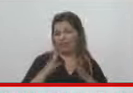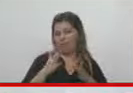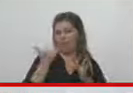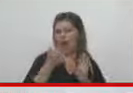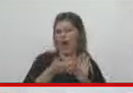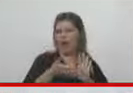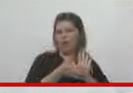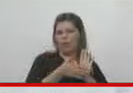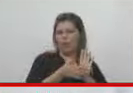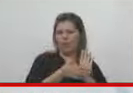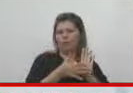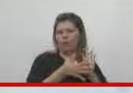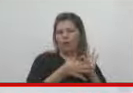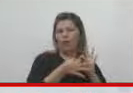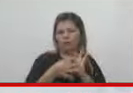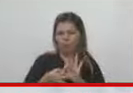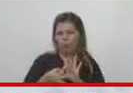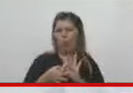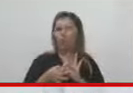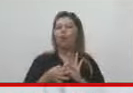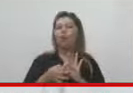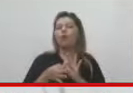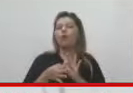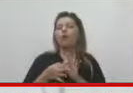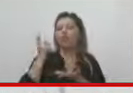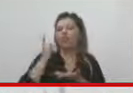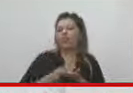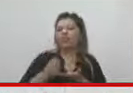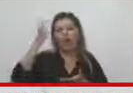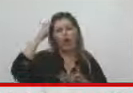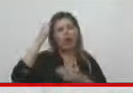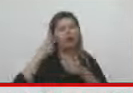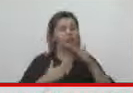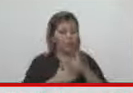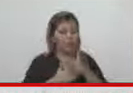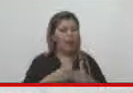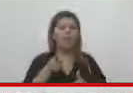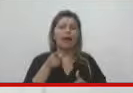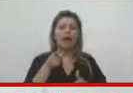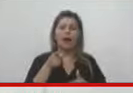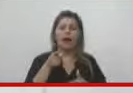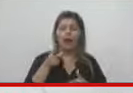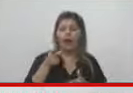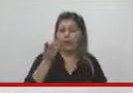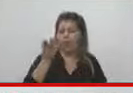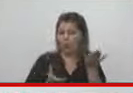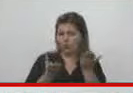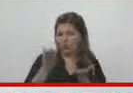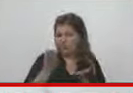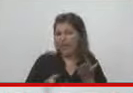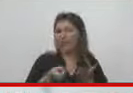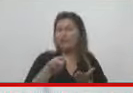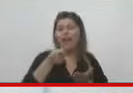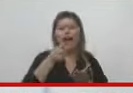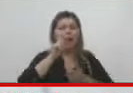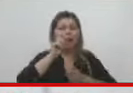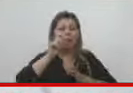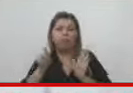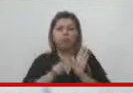diferentes fallos de la Corte Suprema de Justicia de la Nación, nos lleva a la violación del tercer